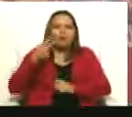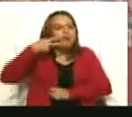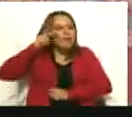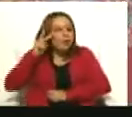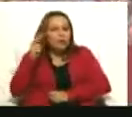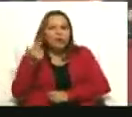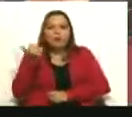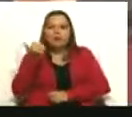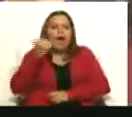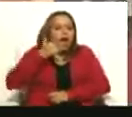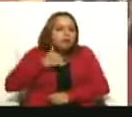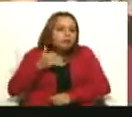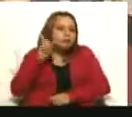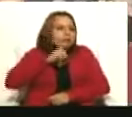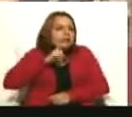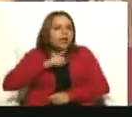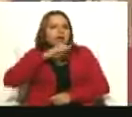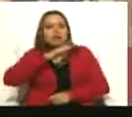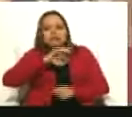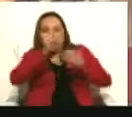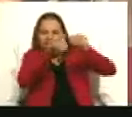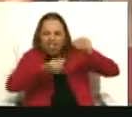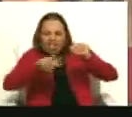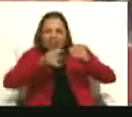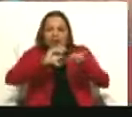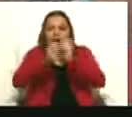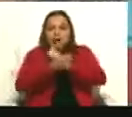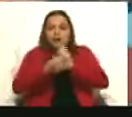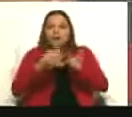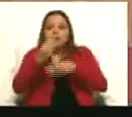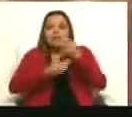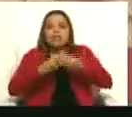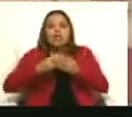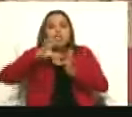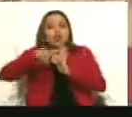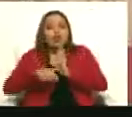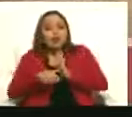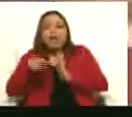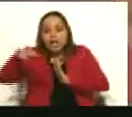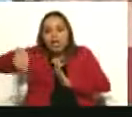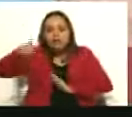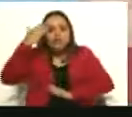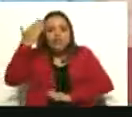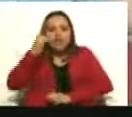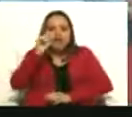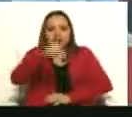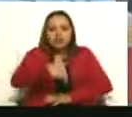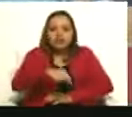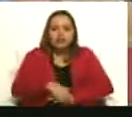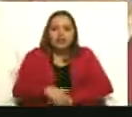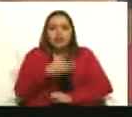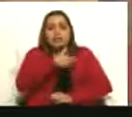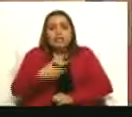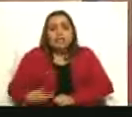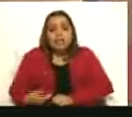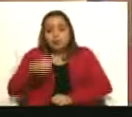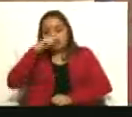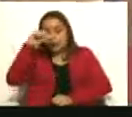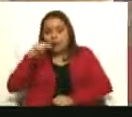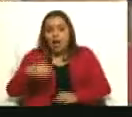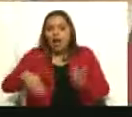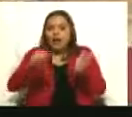mapas justamente para robarse ese territorio. Ellos sabían lo que había acá y, como lo ha denunciado el presidente Nicolás